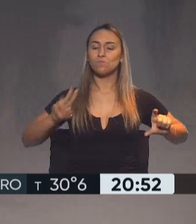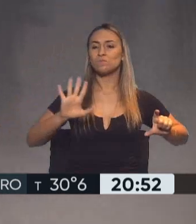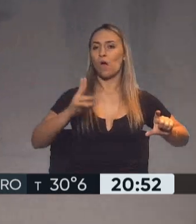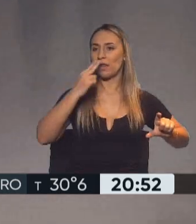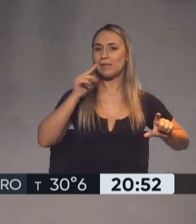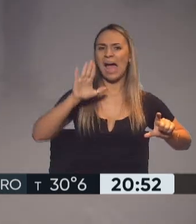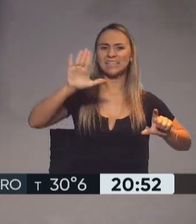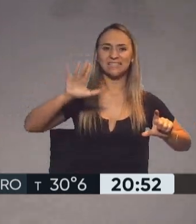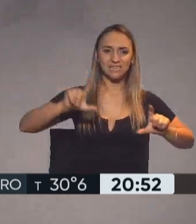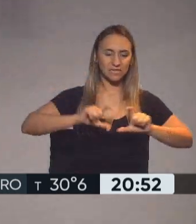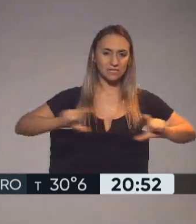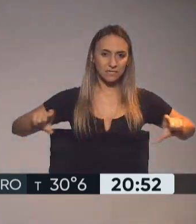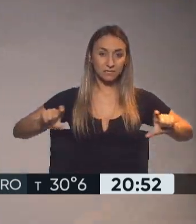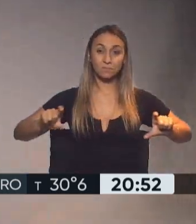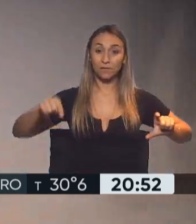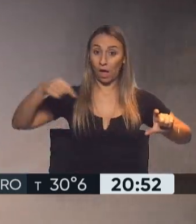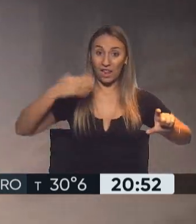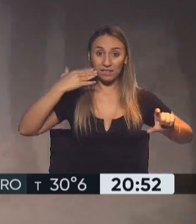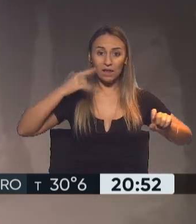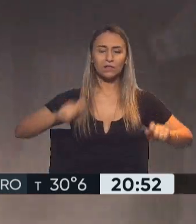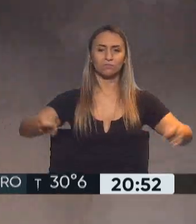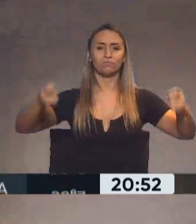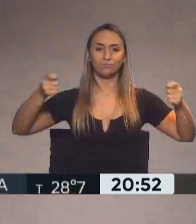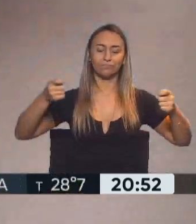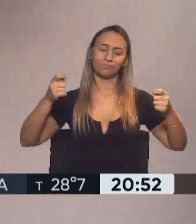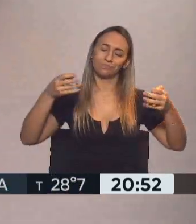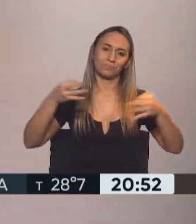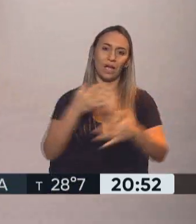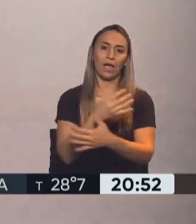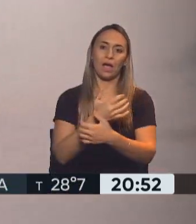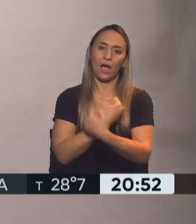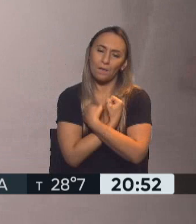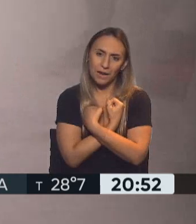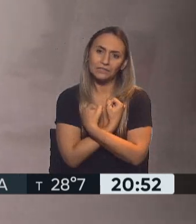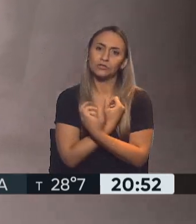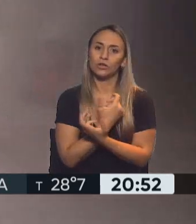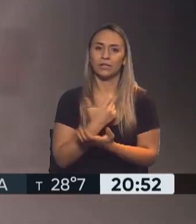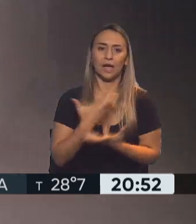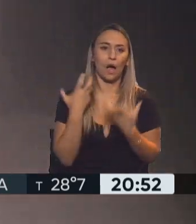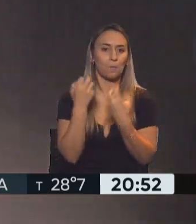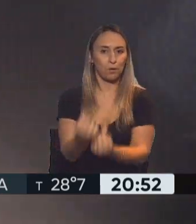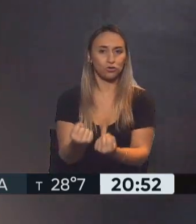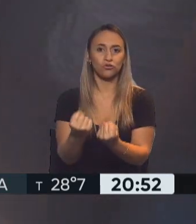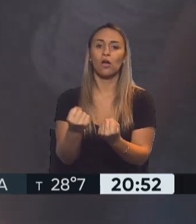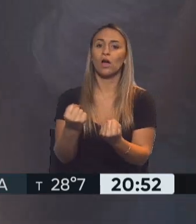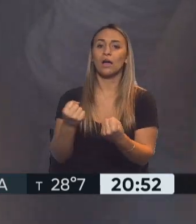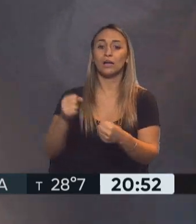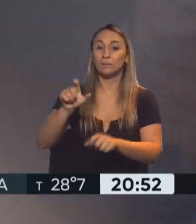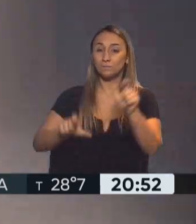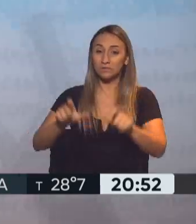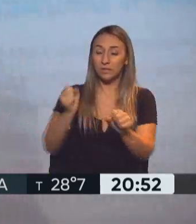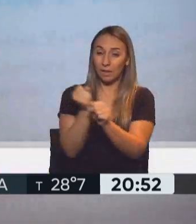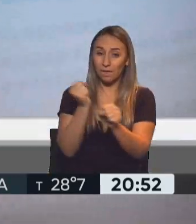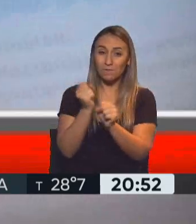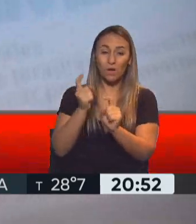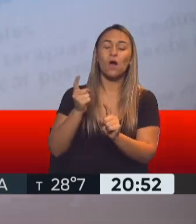esta tarde al programa pasaron cosas le vamos a mandar un abrazo y nuestra solidaridad por supuesto a todos los trabajadores que estaban allí en